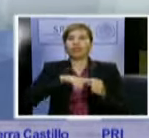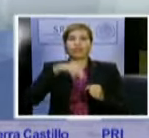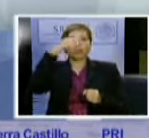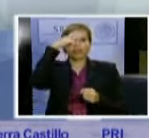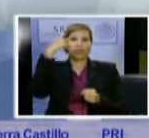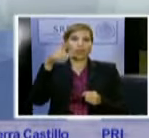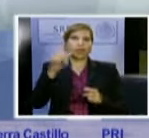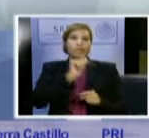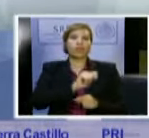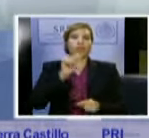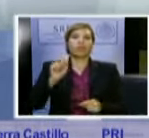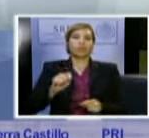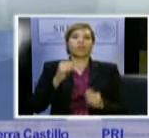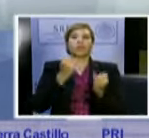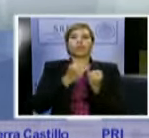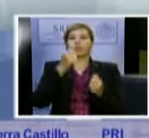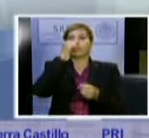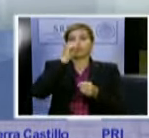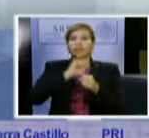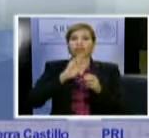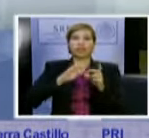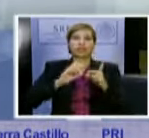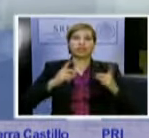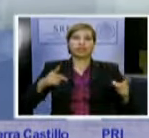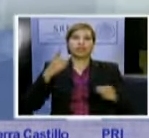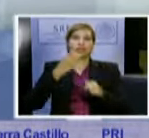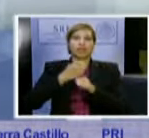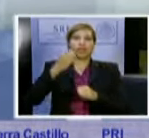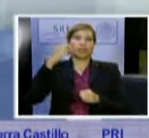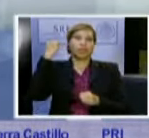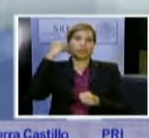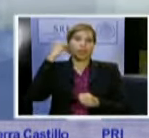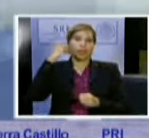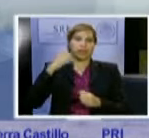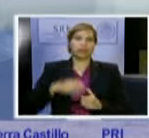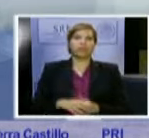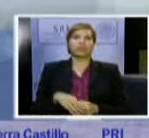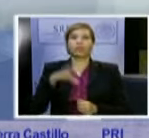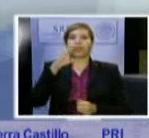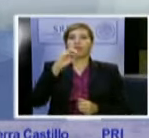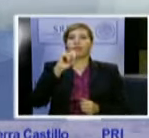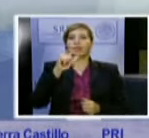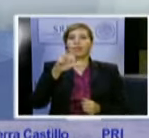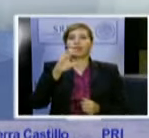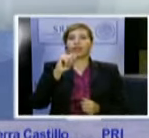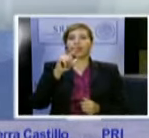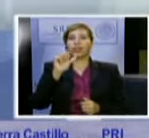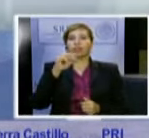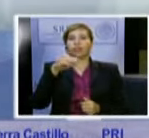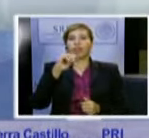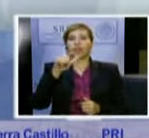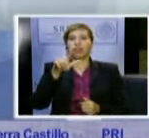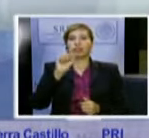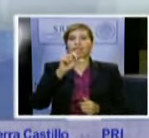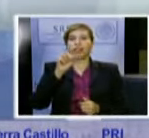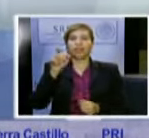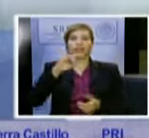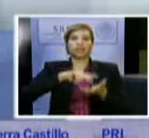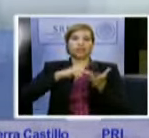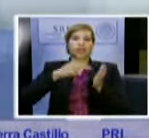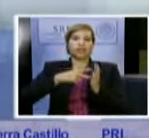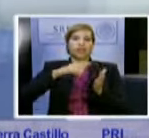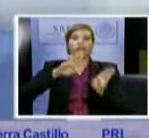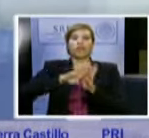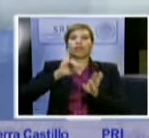y secretario de Planeación y Desarrollo del Estado de Oaxaca. El cónsul Carlos Manuel Sades, ingeniero industrial por la